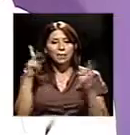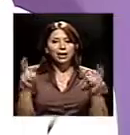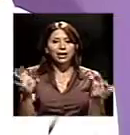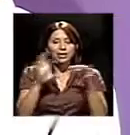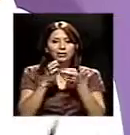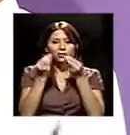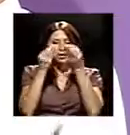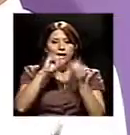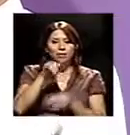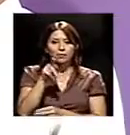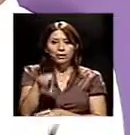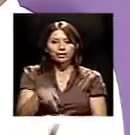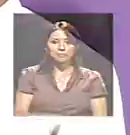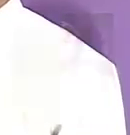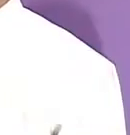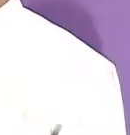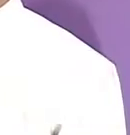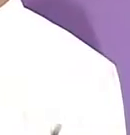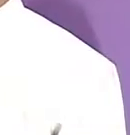Nexos, Javier Paniagua.